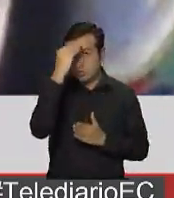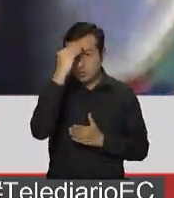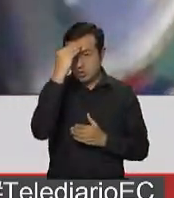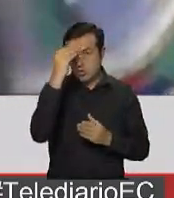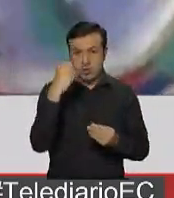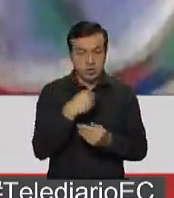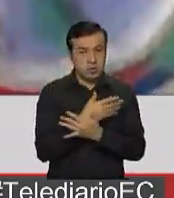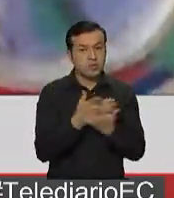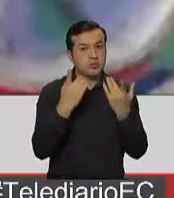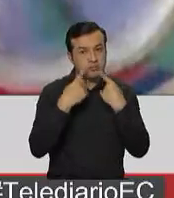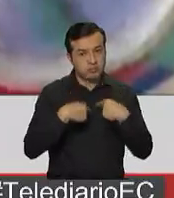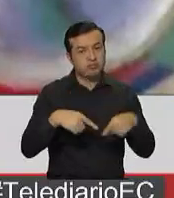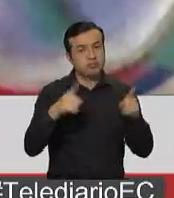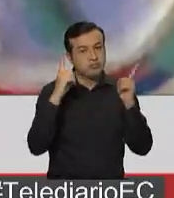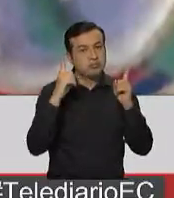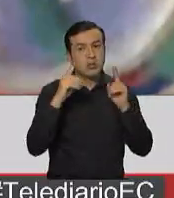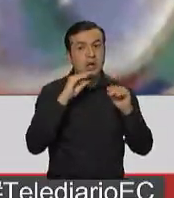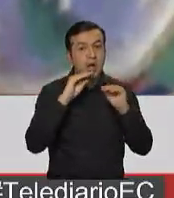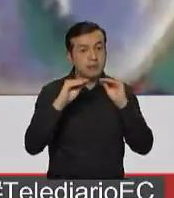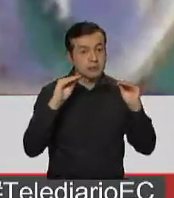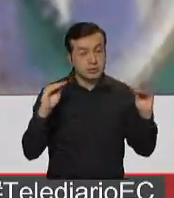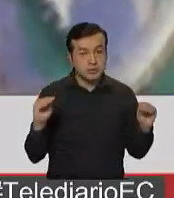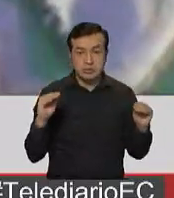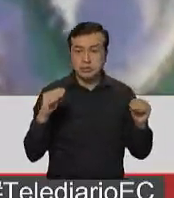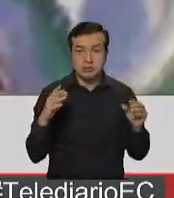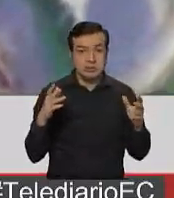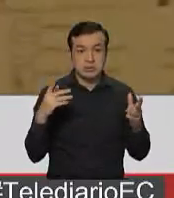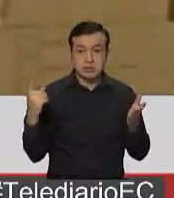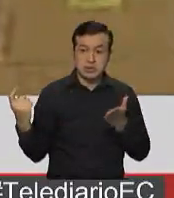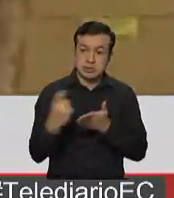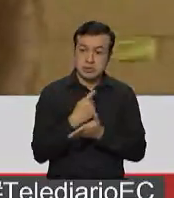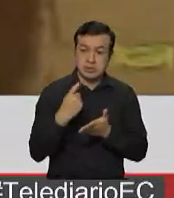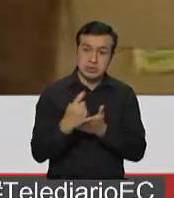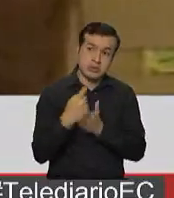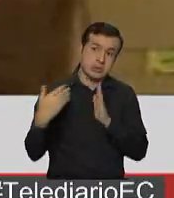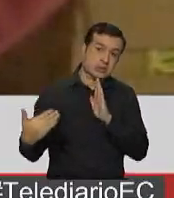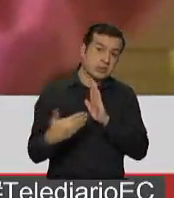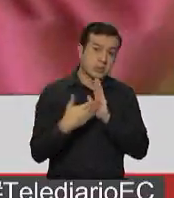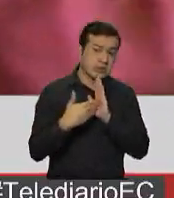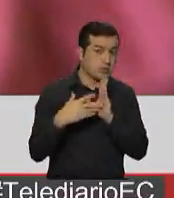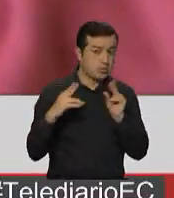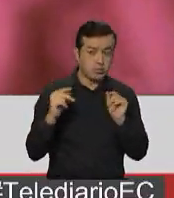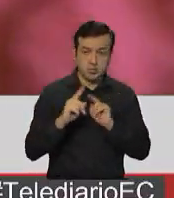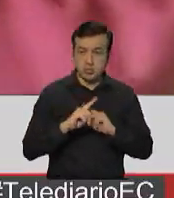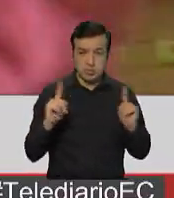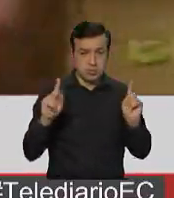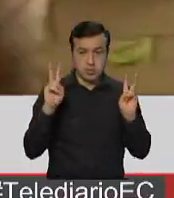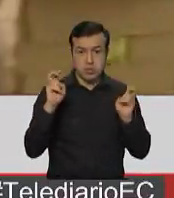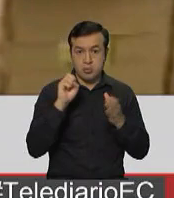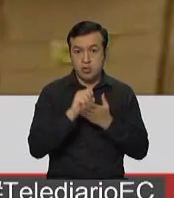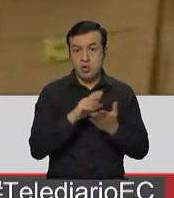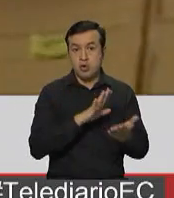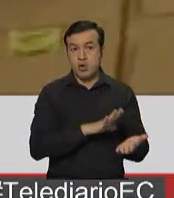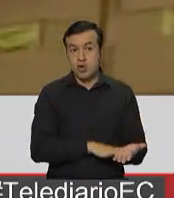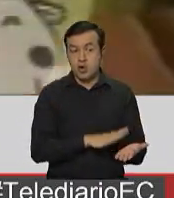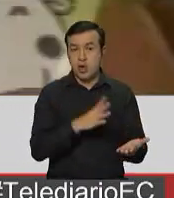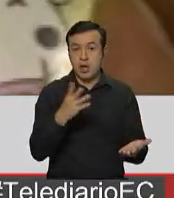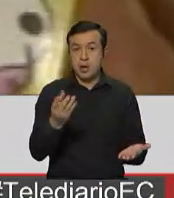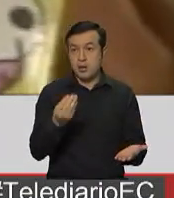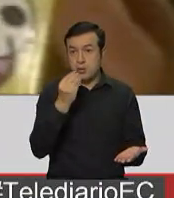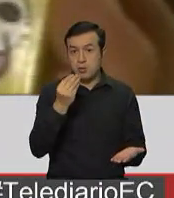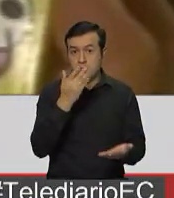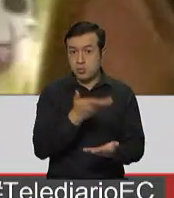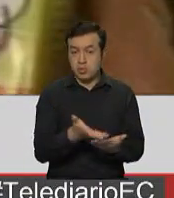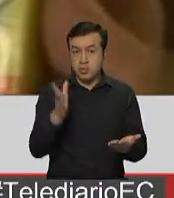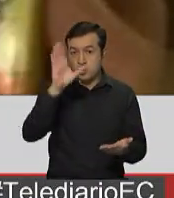Kramer, también acudió y desmintió que haya existido presiones para activar el programa de alimentación escolar en el régimen Costa, que